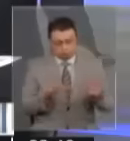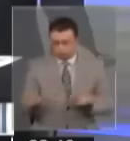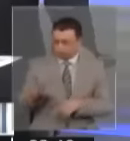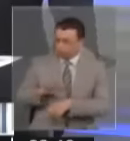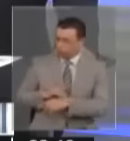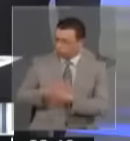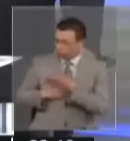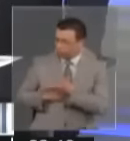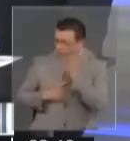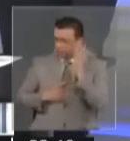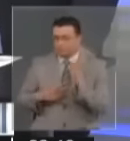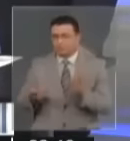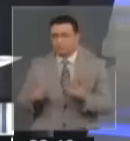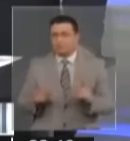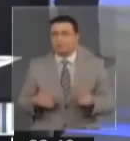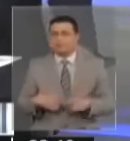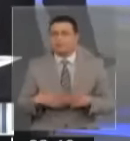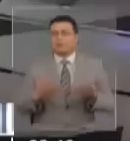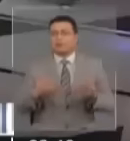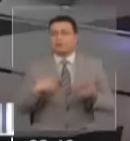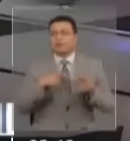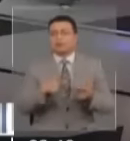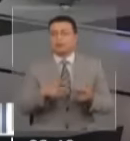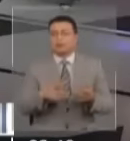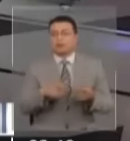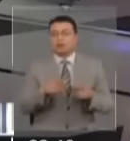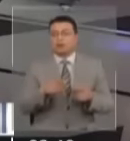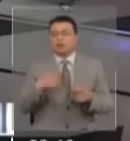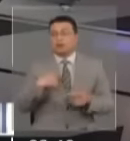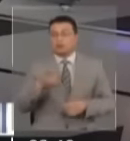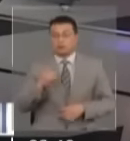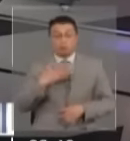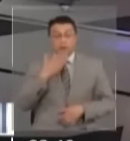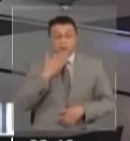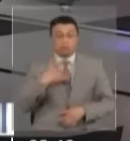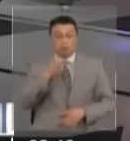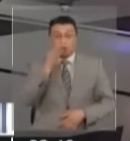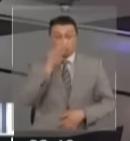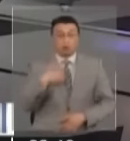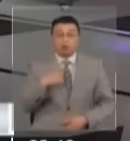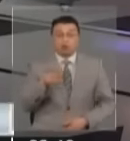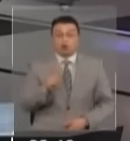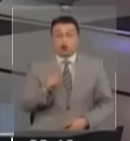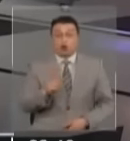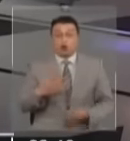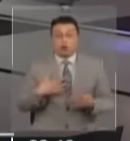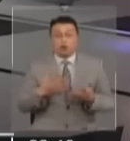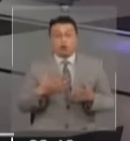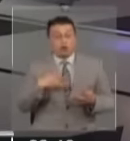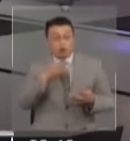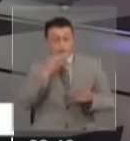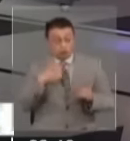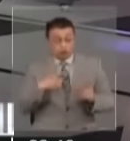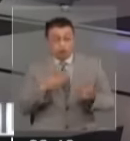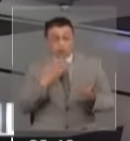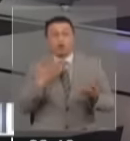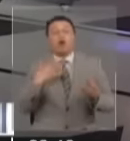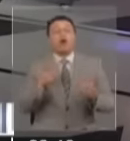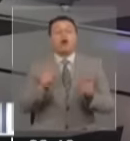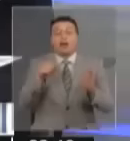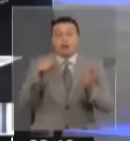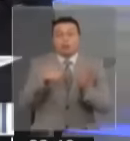todo. No, pero no se trata de eso, como de todo. Si no fumo, yo tampoco fumé. Pero si el punto no es ese, si fumaste no, el punto es como nos planteamos,